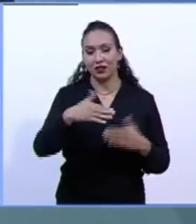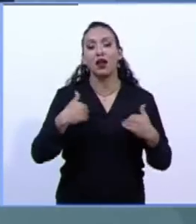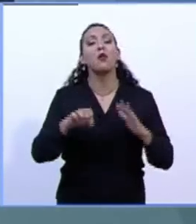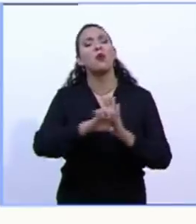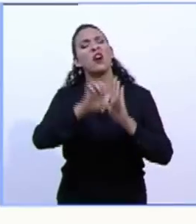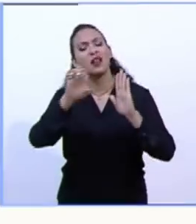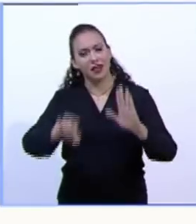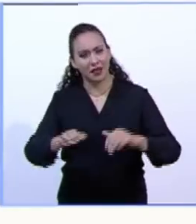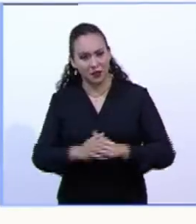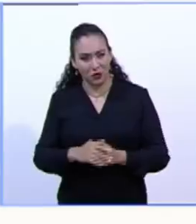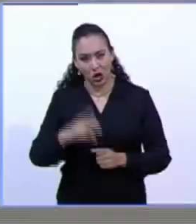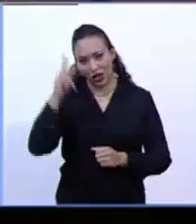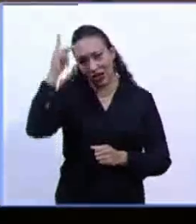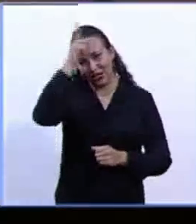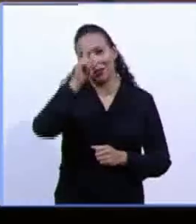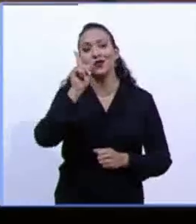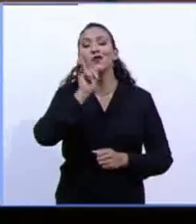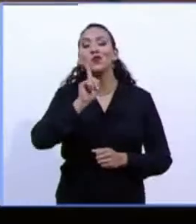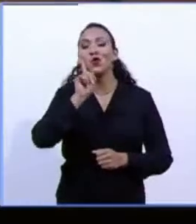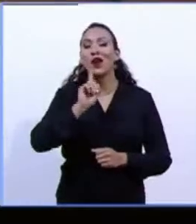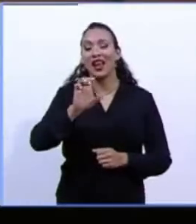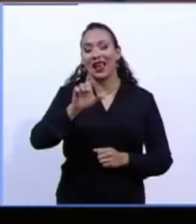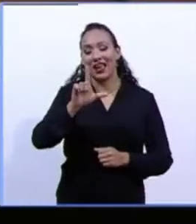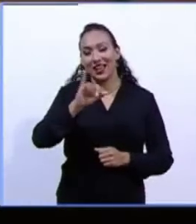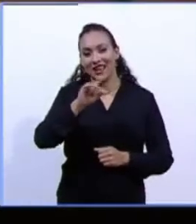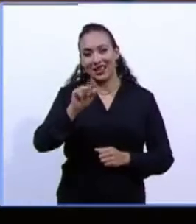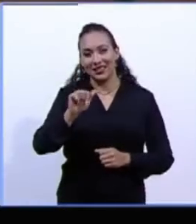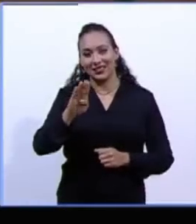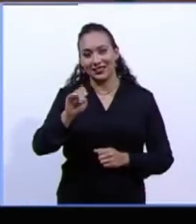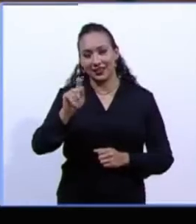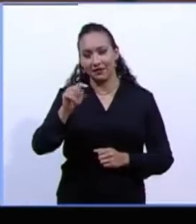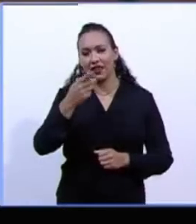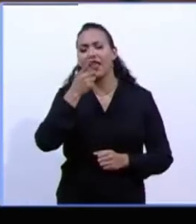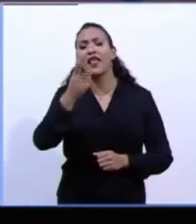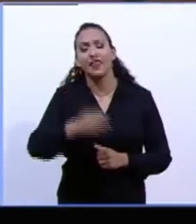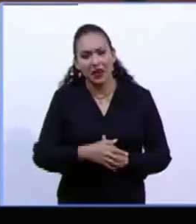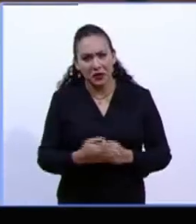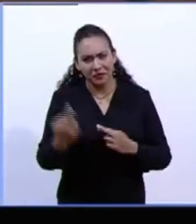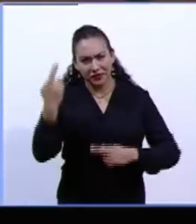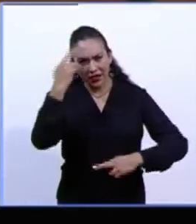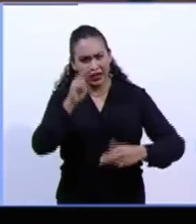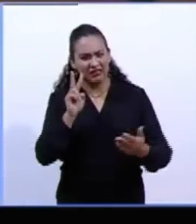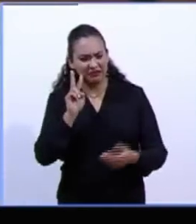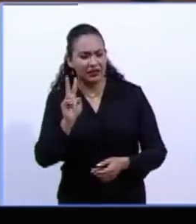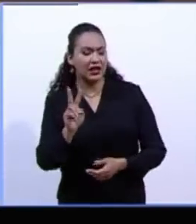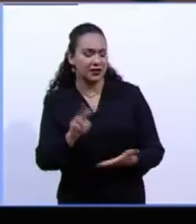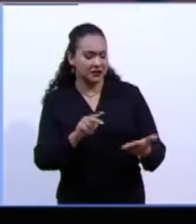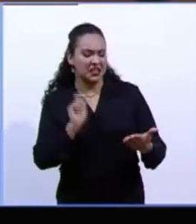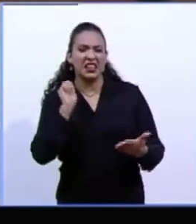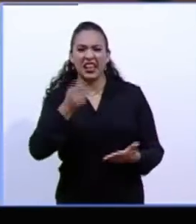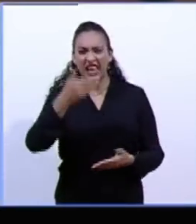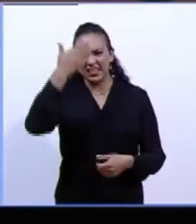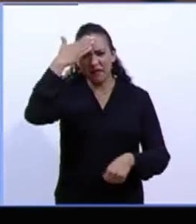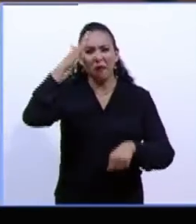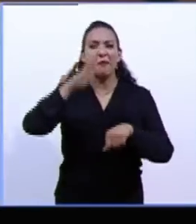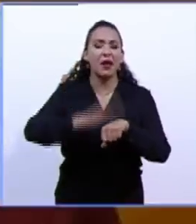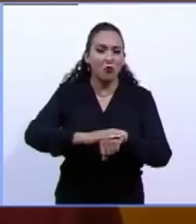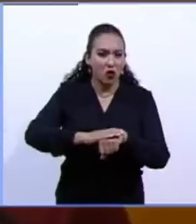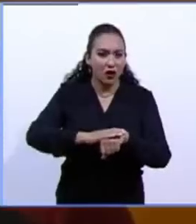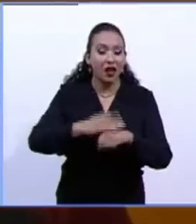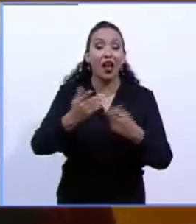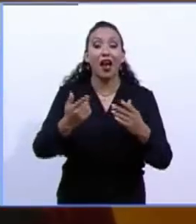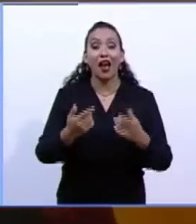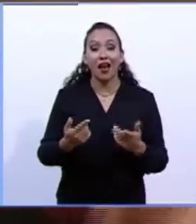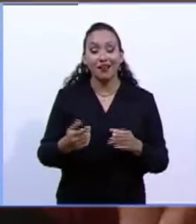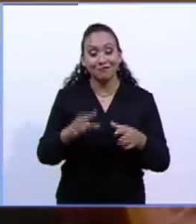ejemplo, la psicóloga Elizabeth Loftus, al estudiar la maleabilidad de la memoria, demostró cómo los recuerdos